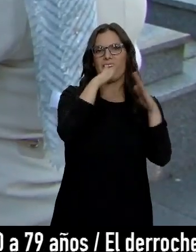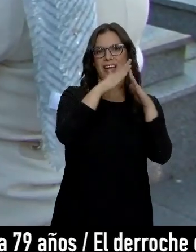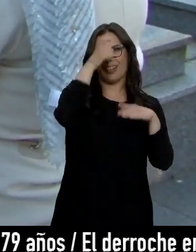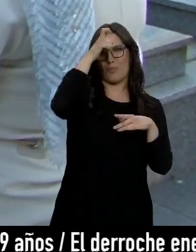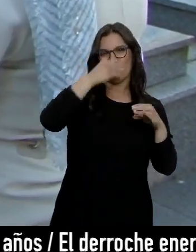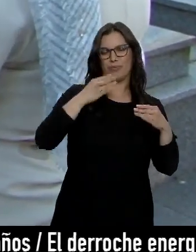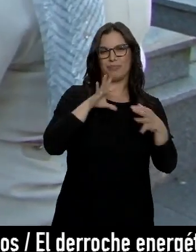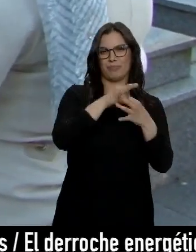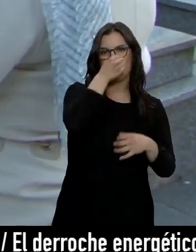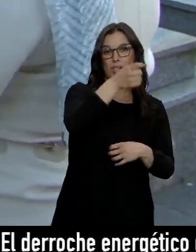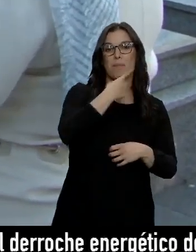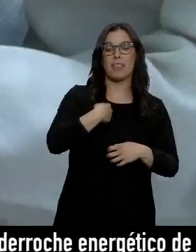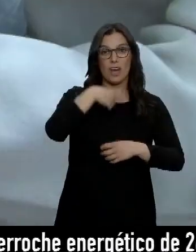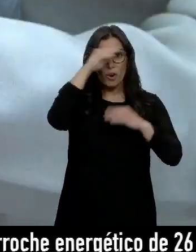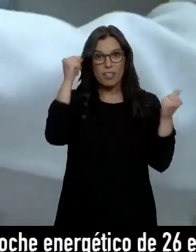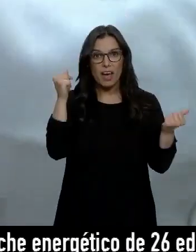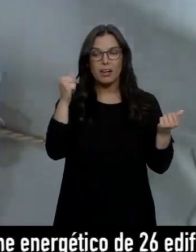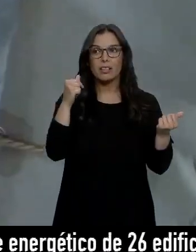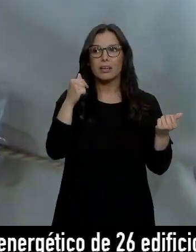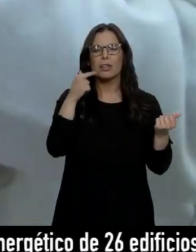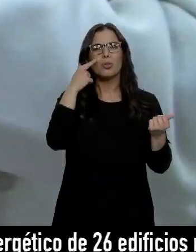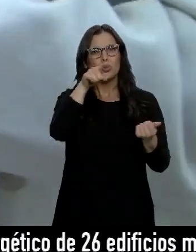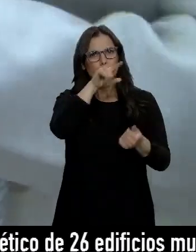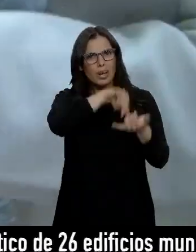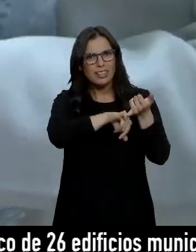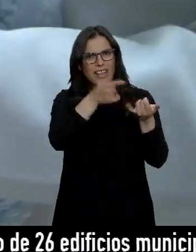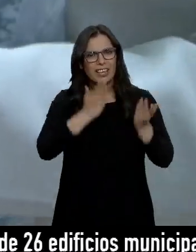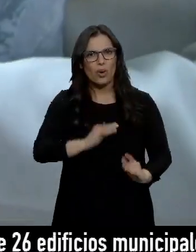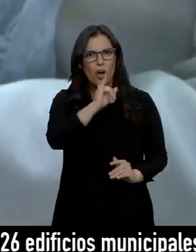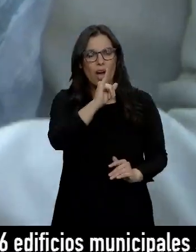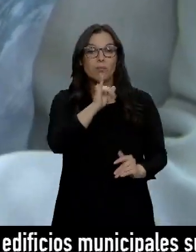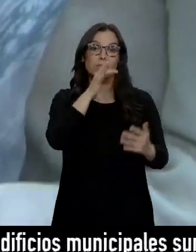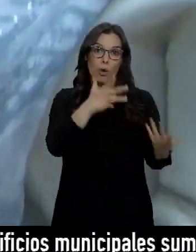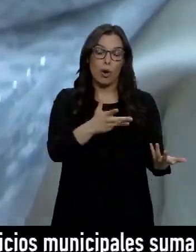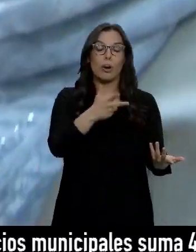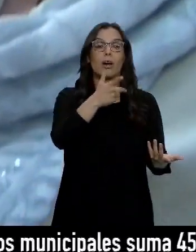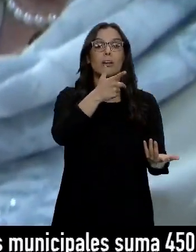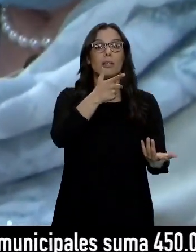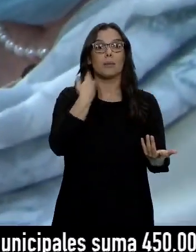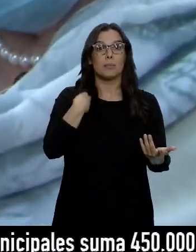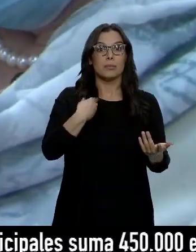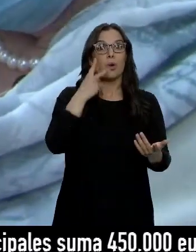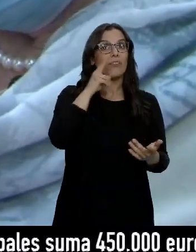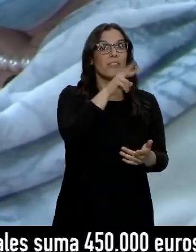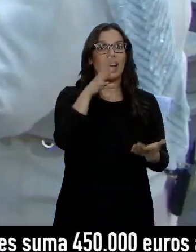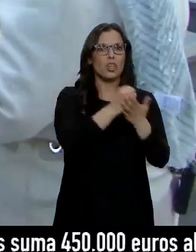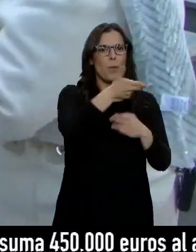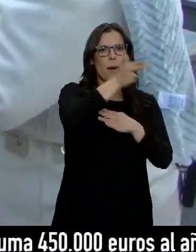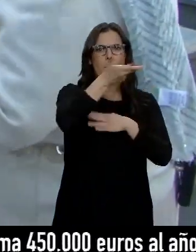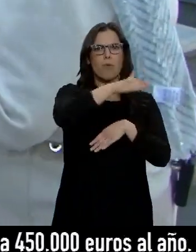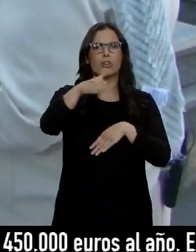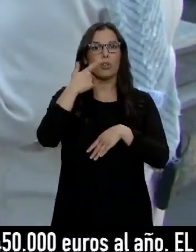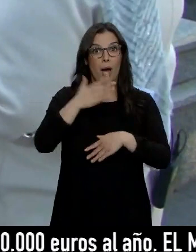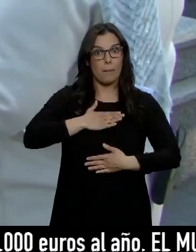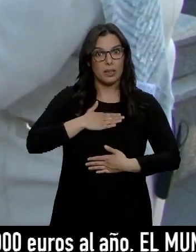Y me dicen que lo tengo que olvidar. Y yo las digo, ¿tú estás casada? ¿Tú tienes hijos? Bueno, pues ahora cuando vayas, que veas a todos fusilados. Eso